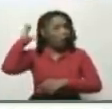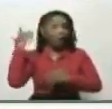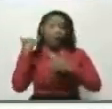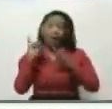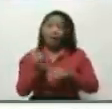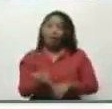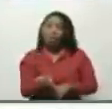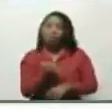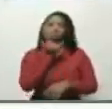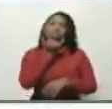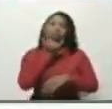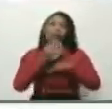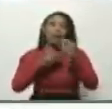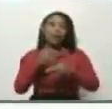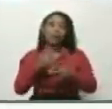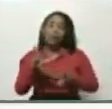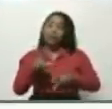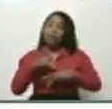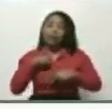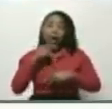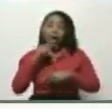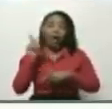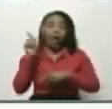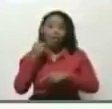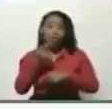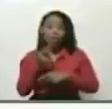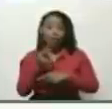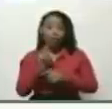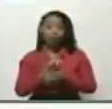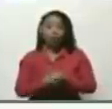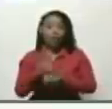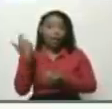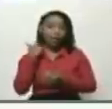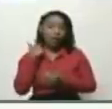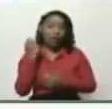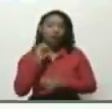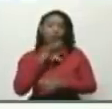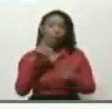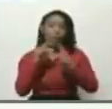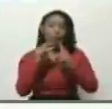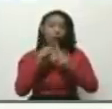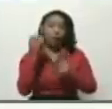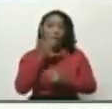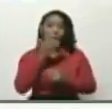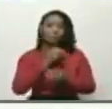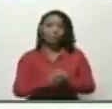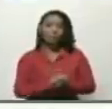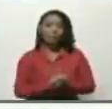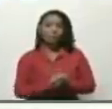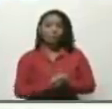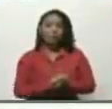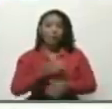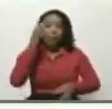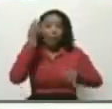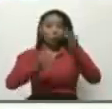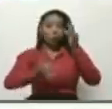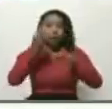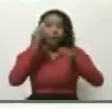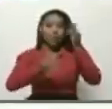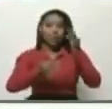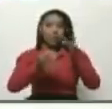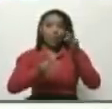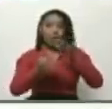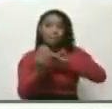tremendo chinazo, me van a aceptar chinazo, porque él dijo, Ulpiano, que la justicia